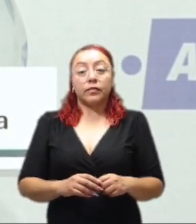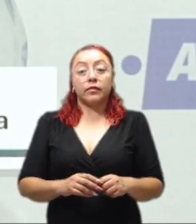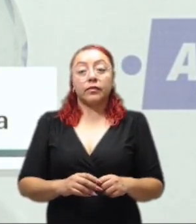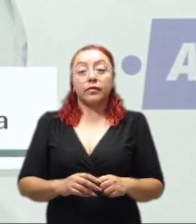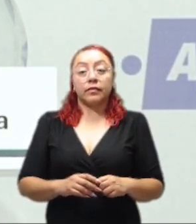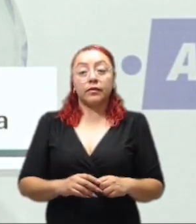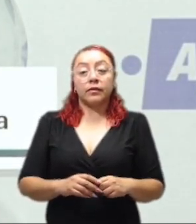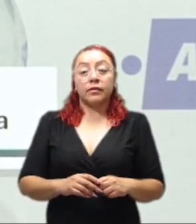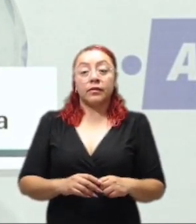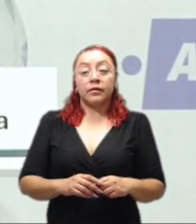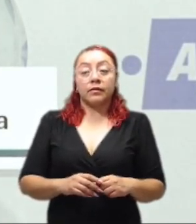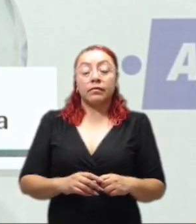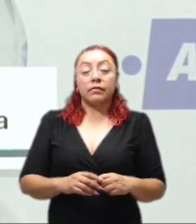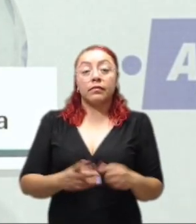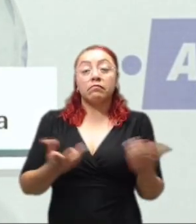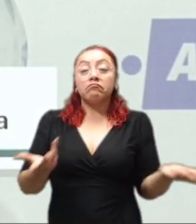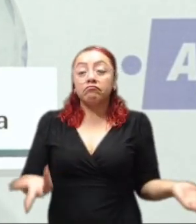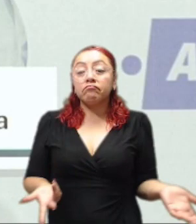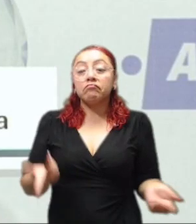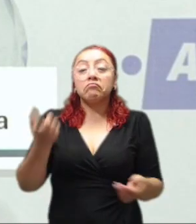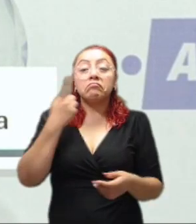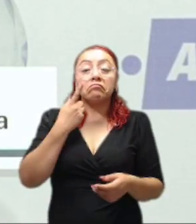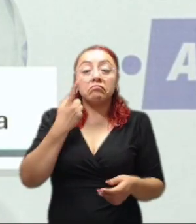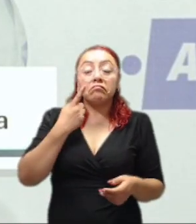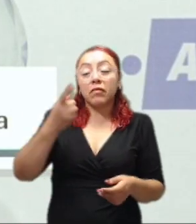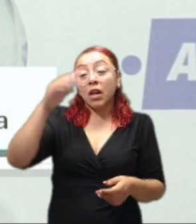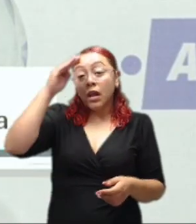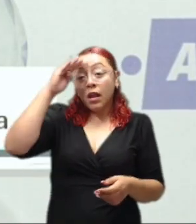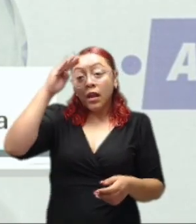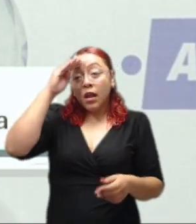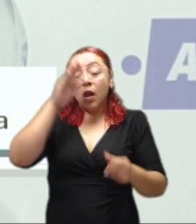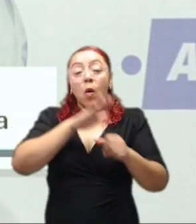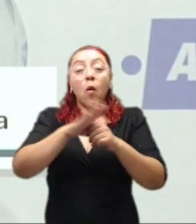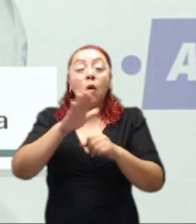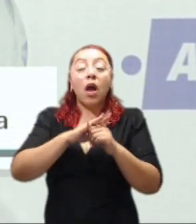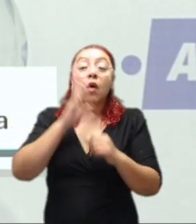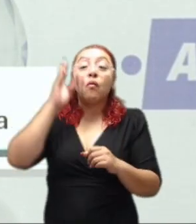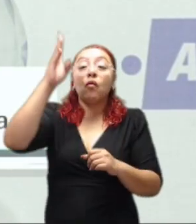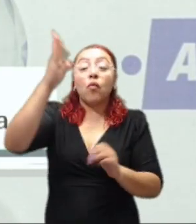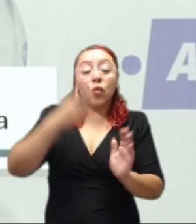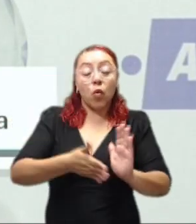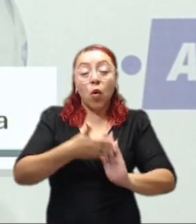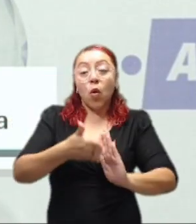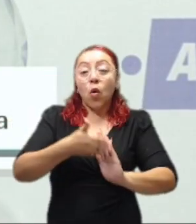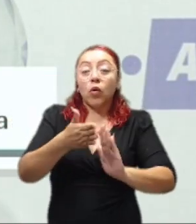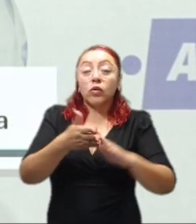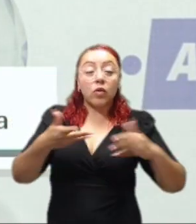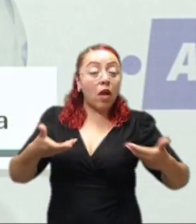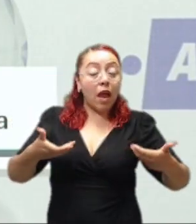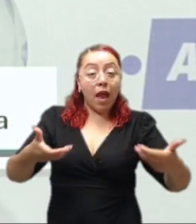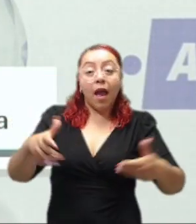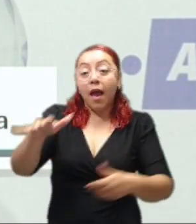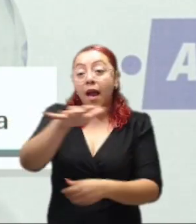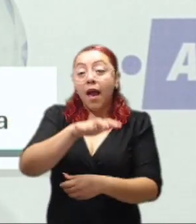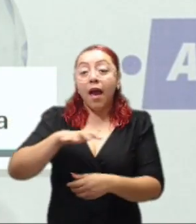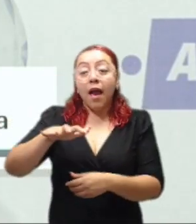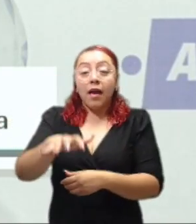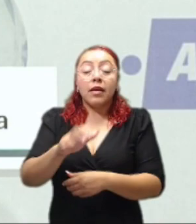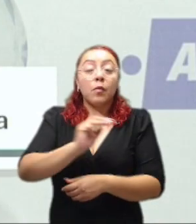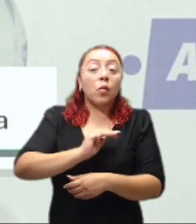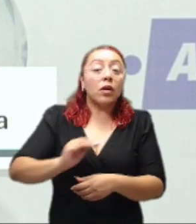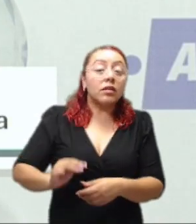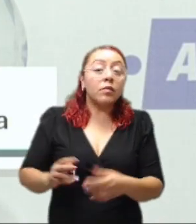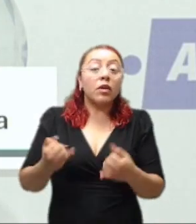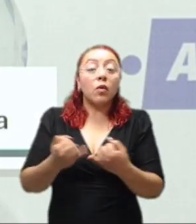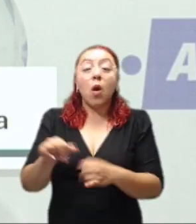es cuál es la visión en el tema de desarrollo de obras públicas que tiene en mente para que el municipio y sus localidades